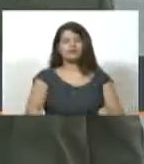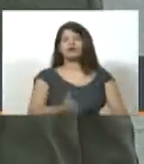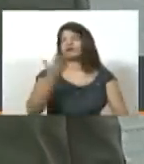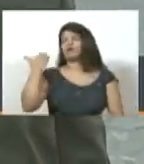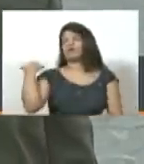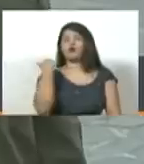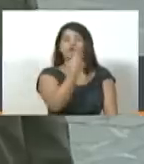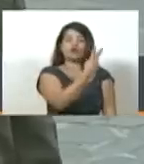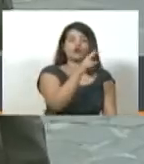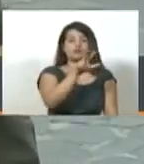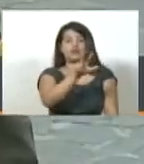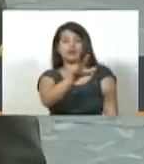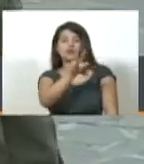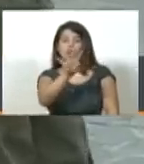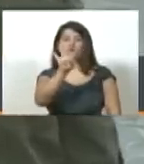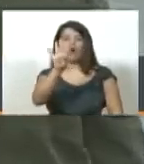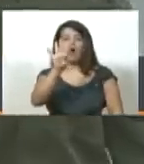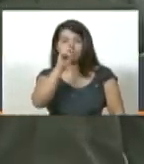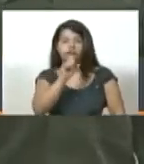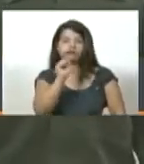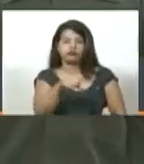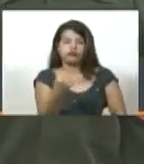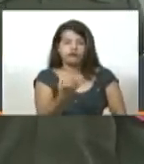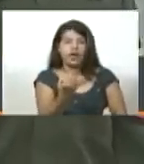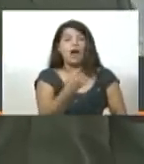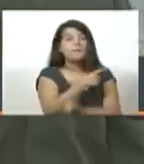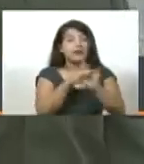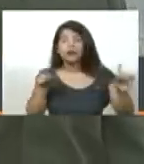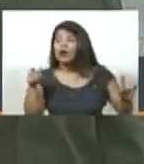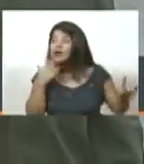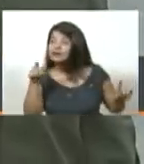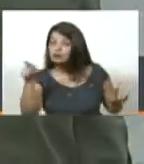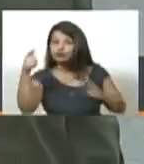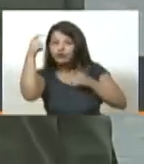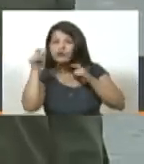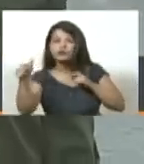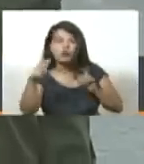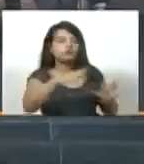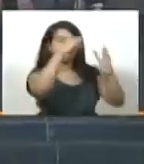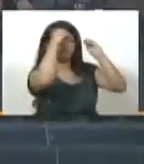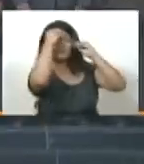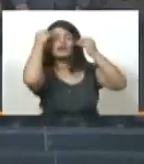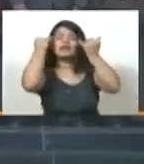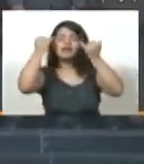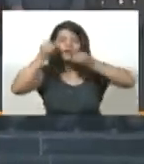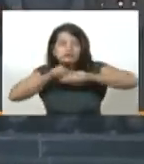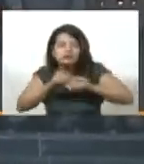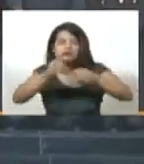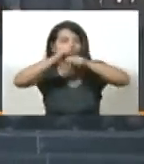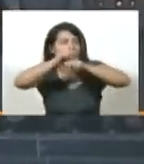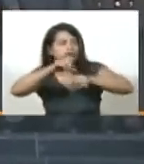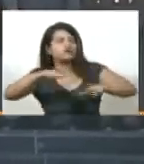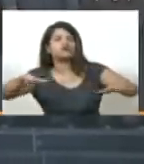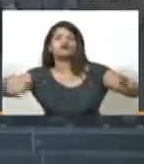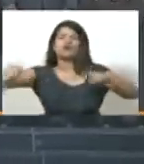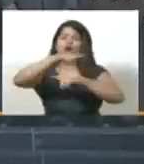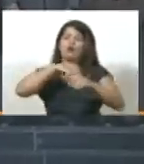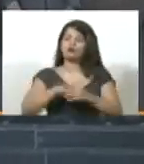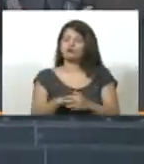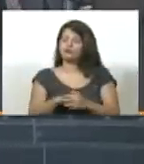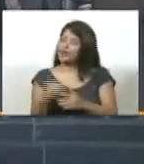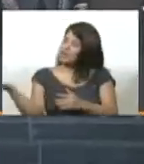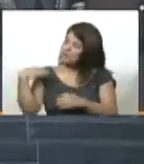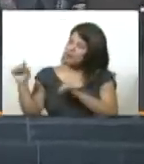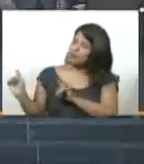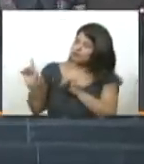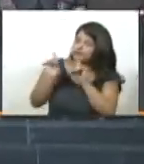gracias a ustedes, mi legado sigue en pie de lucha. Acompáñame, comandante, que el combate por la soberanía